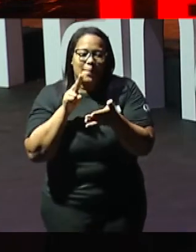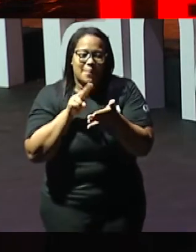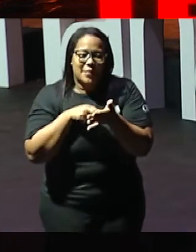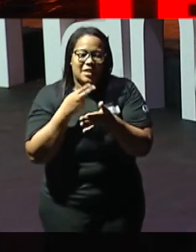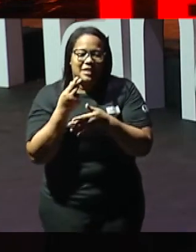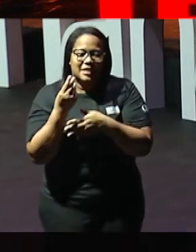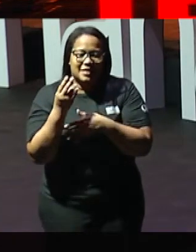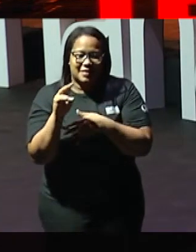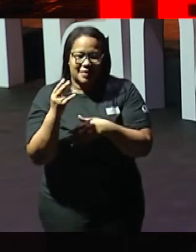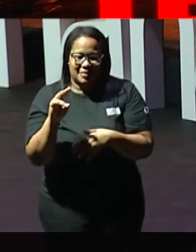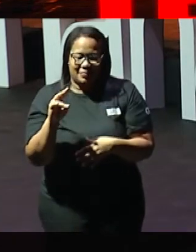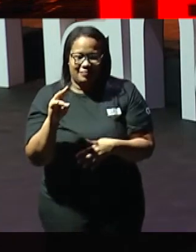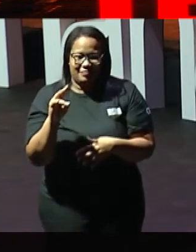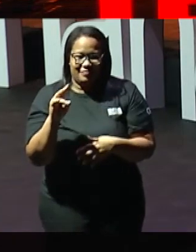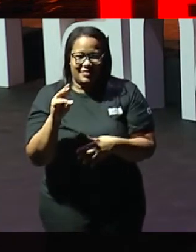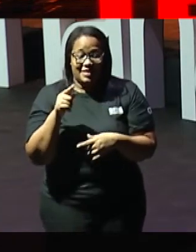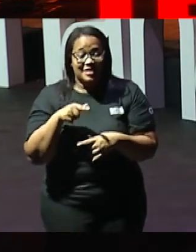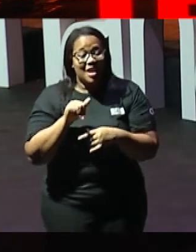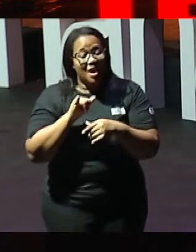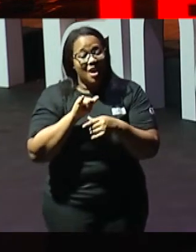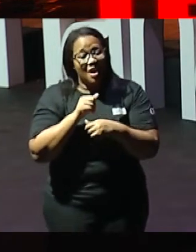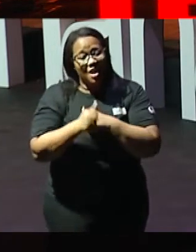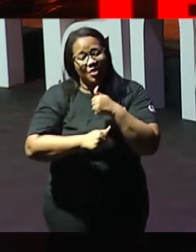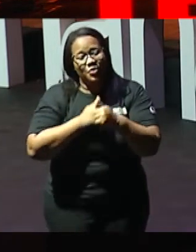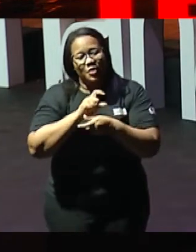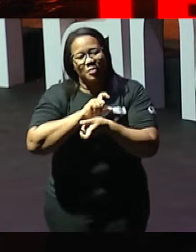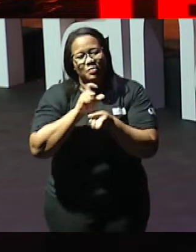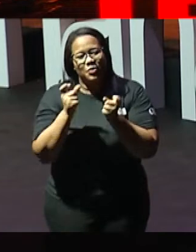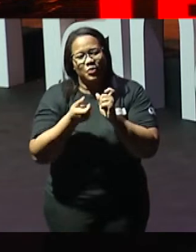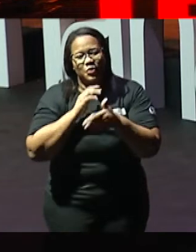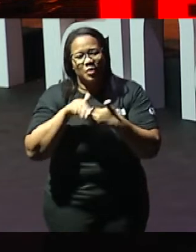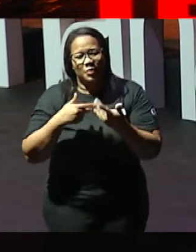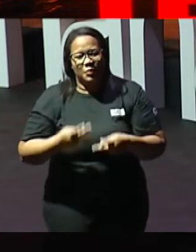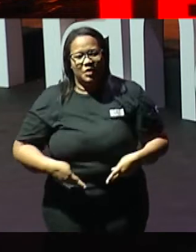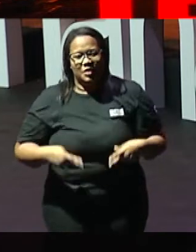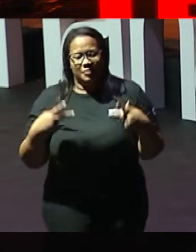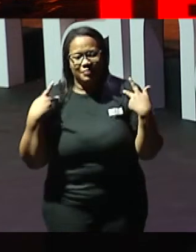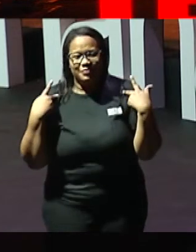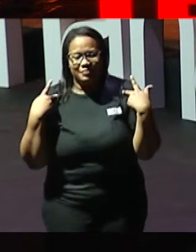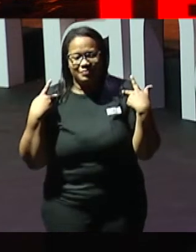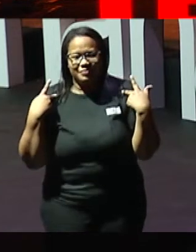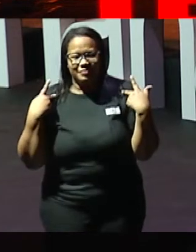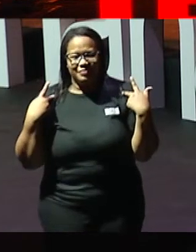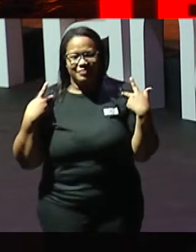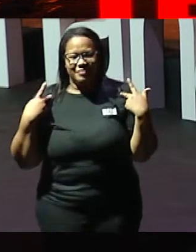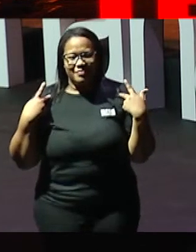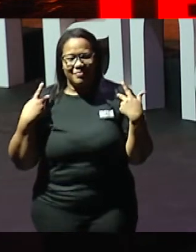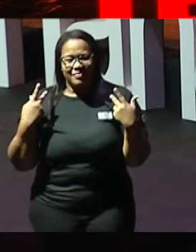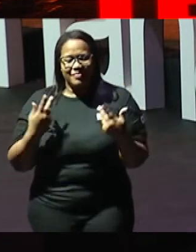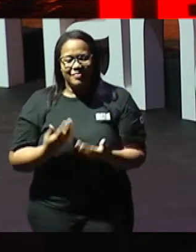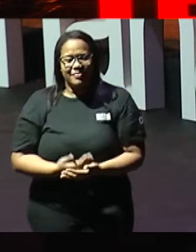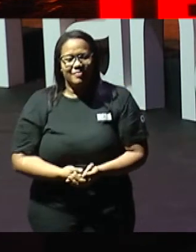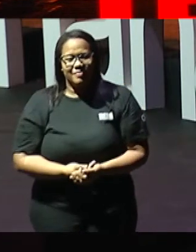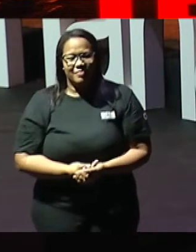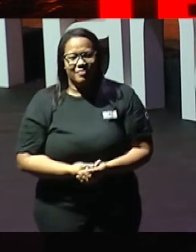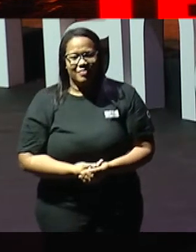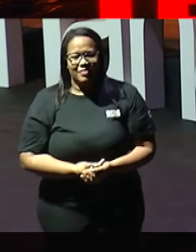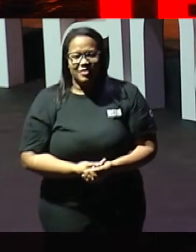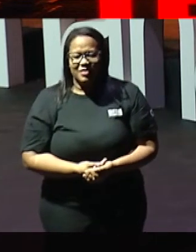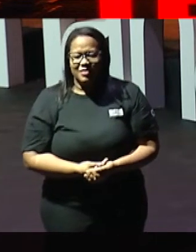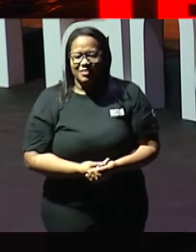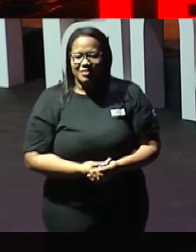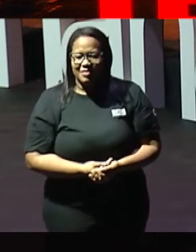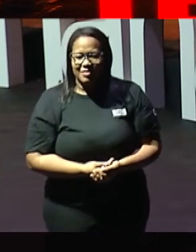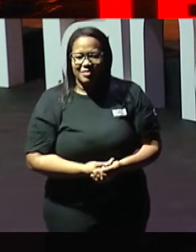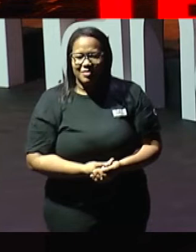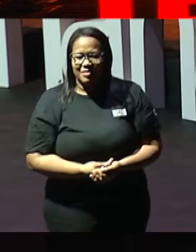y el 2017 cambia para siempre mi vida a mi mamá le diagnostican un cáncer grado 4